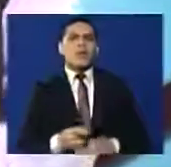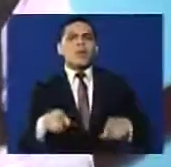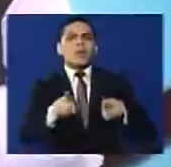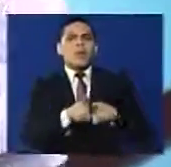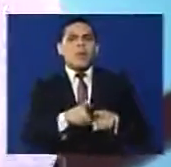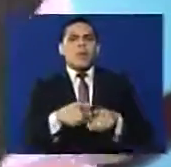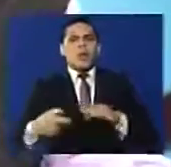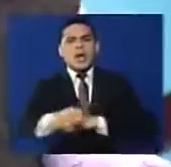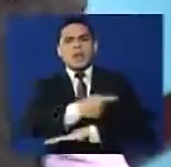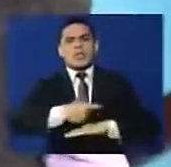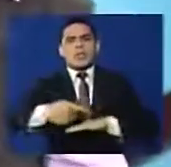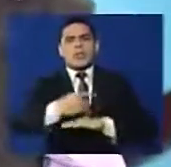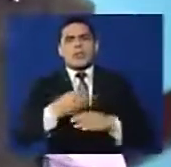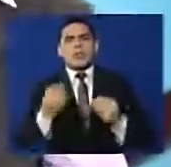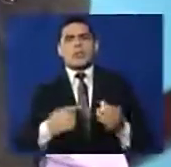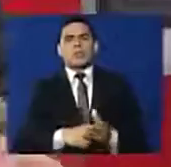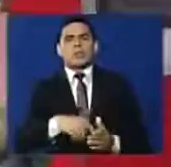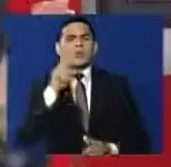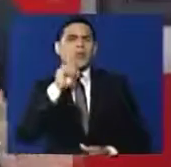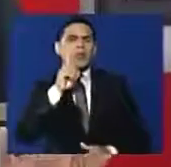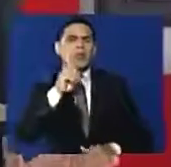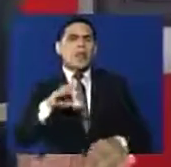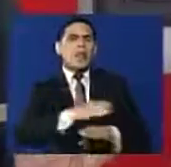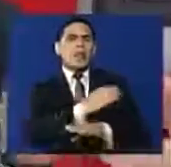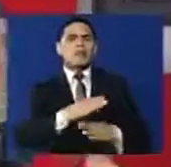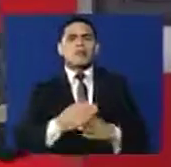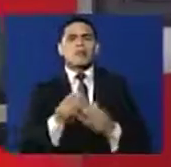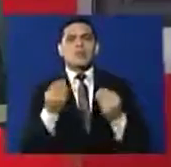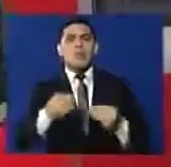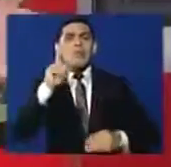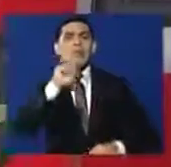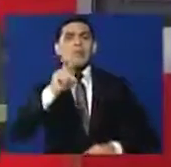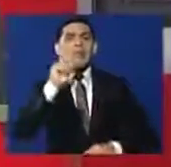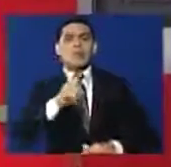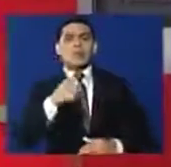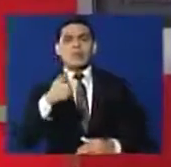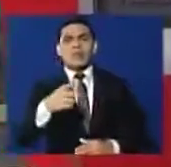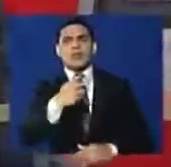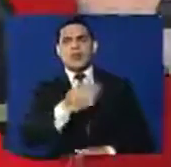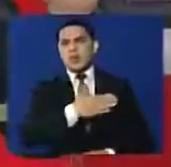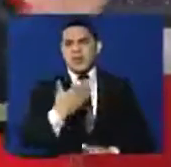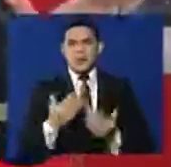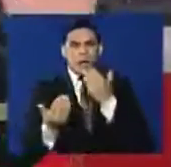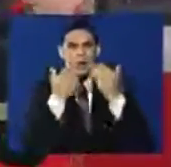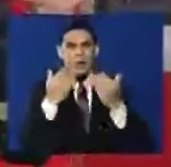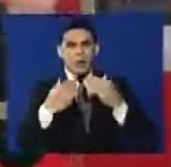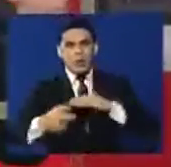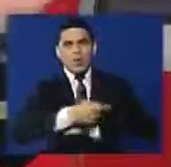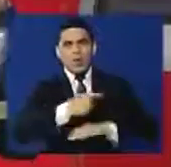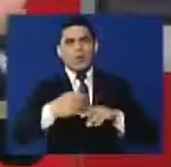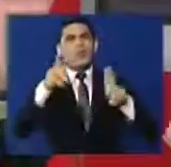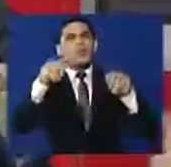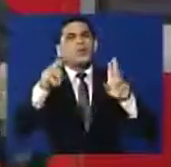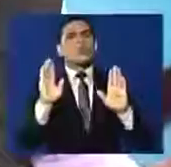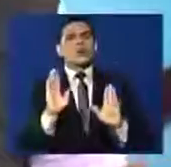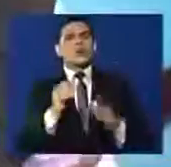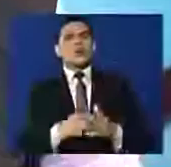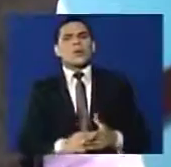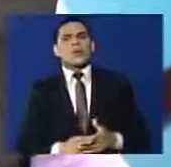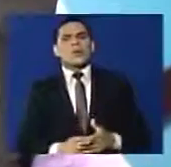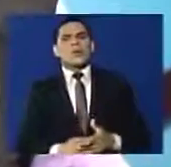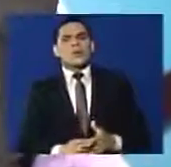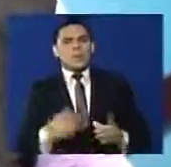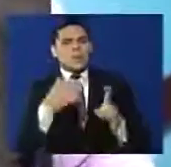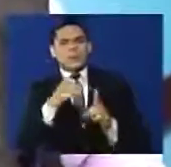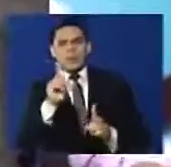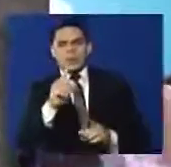que yo? Este gobierno inspiró mentira fresca, hermano. Pero ven acá. Y entonces, este es un gobierno mentiroso. ¿Pero qué es lo que tú quieres? ¿Tú no quieres ir a hablar entonces con el gobierno nunca? No, tú, hermano. ¿Tú no reconoces